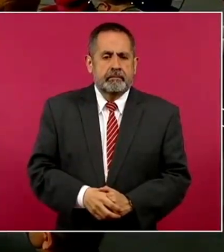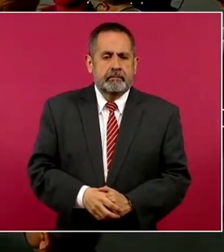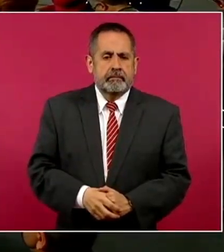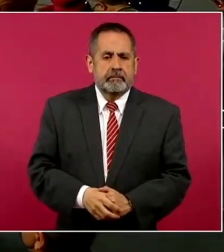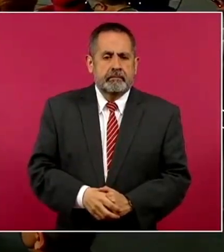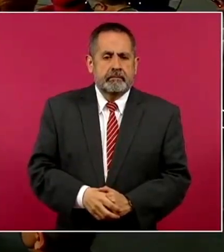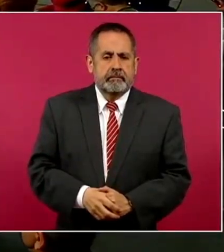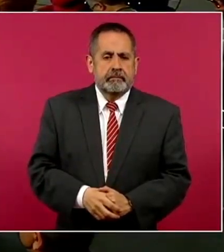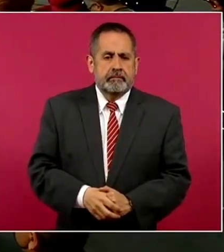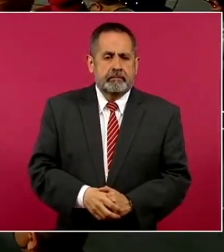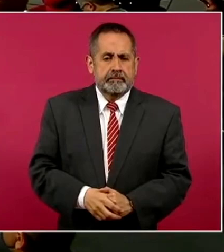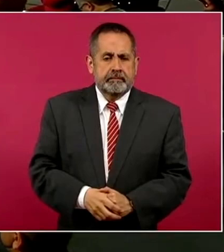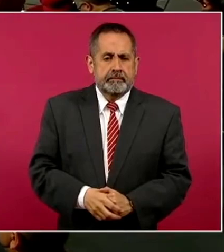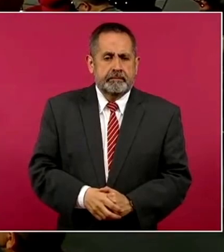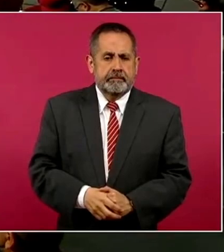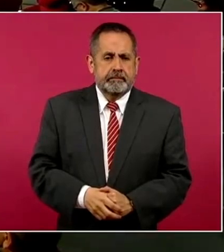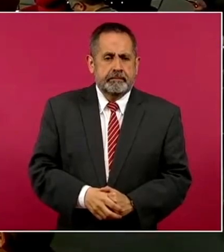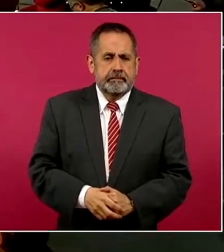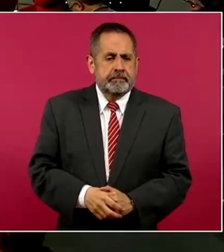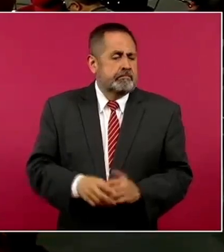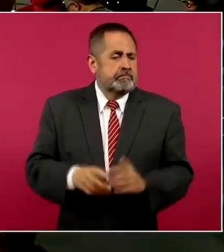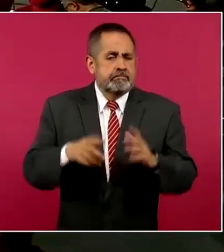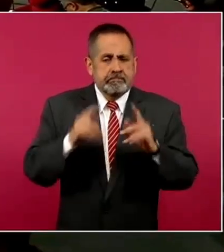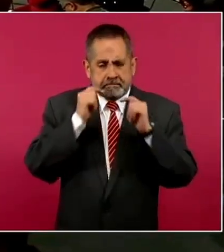Independientemente de los delitos